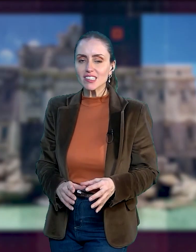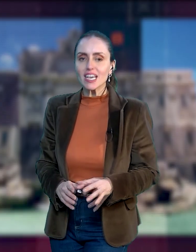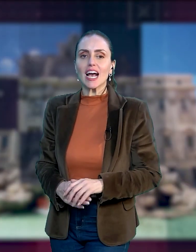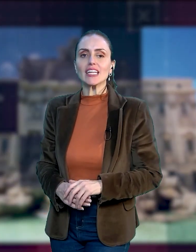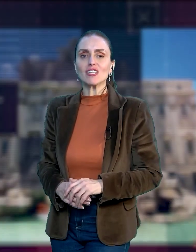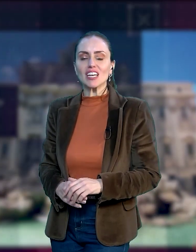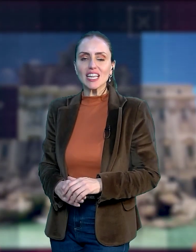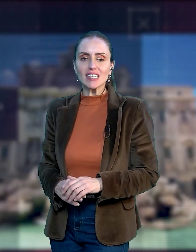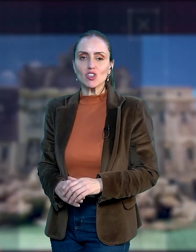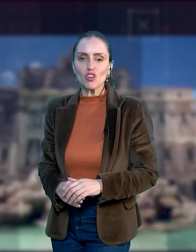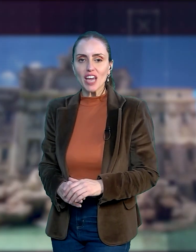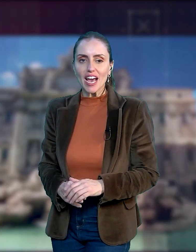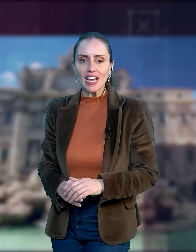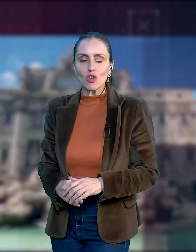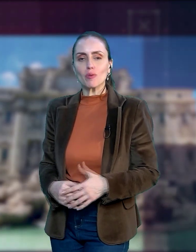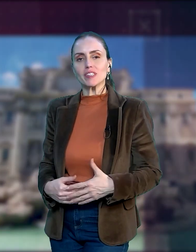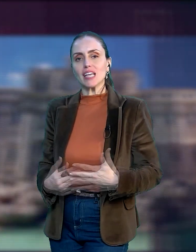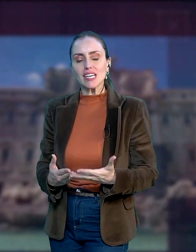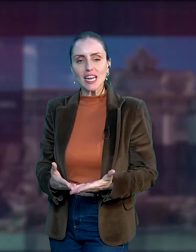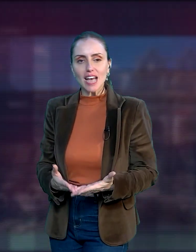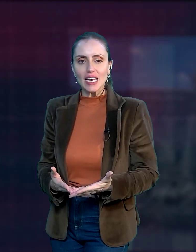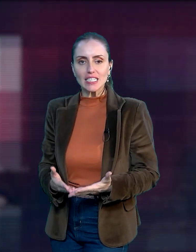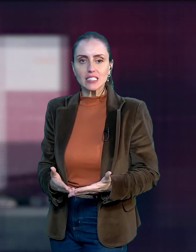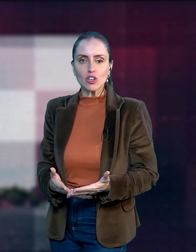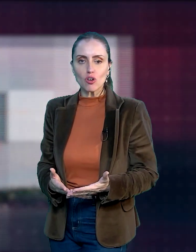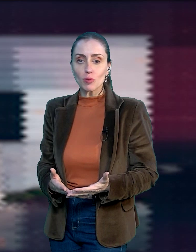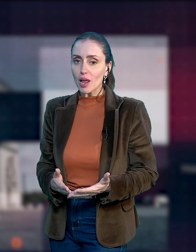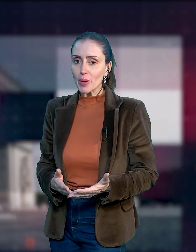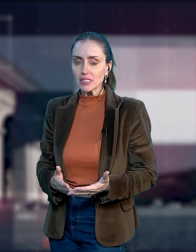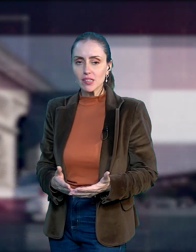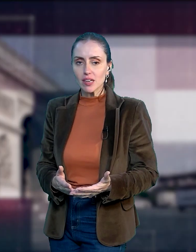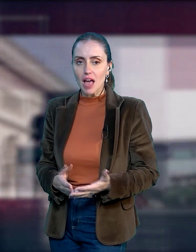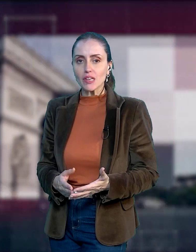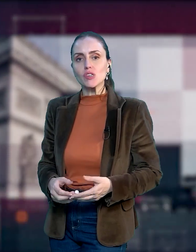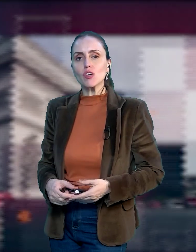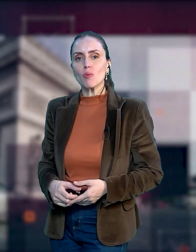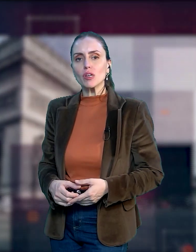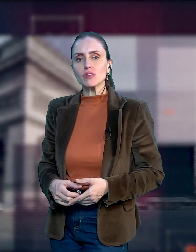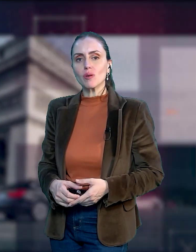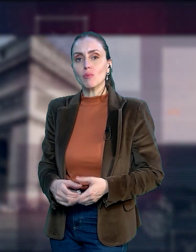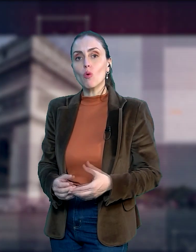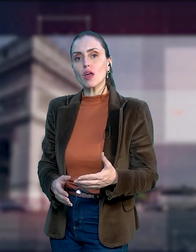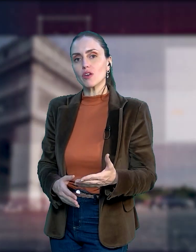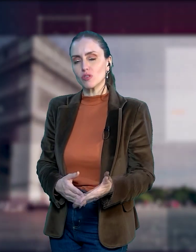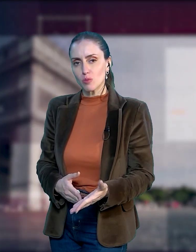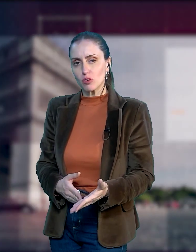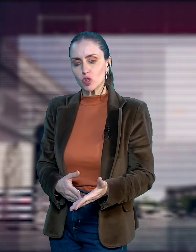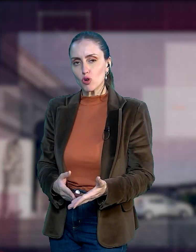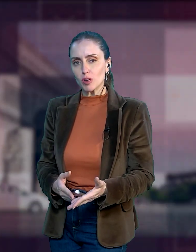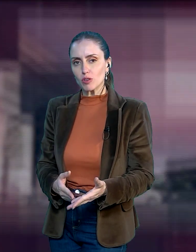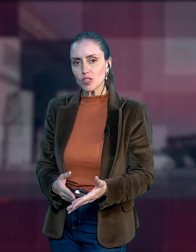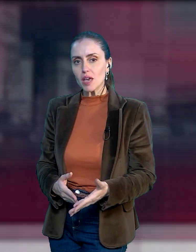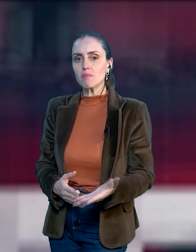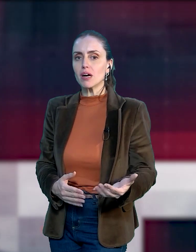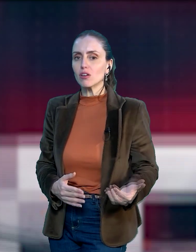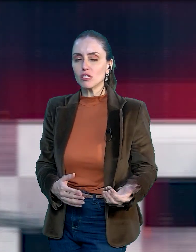$9,940 cada tonelada que se logra comercializar al exterior, pero a la vez, así como es bueno en términos